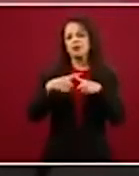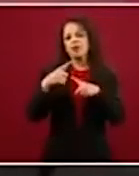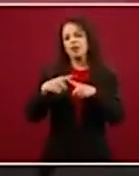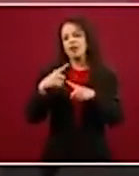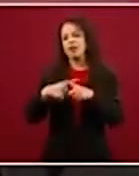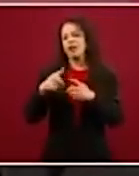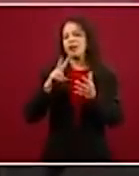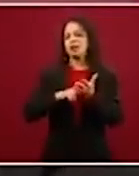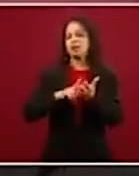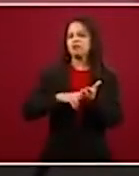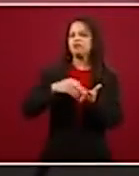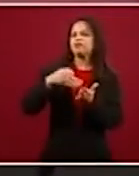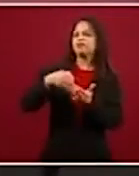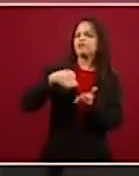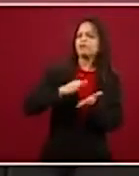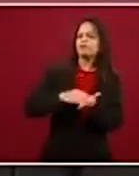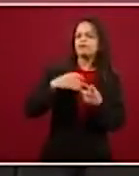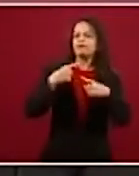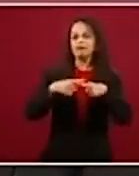por la corrupción